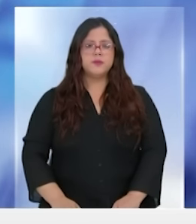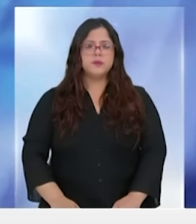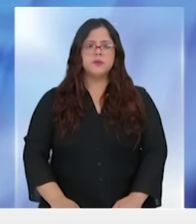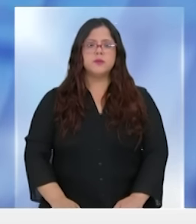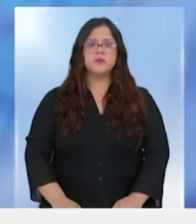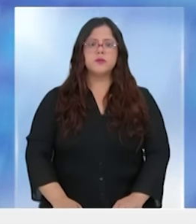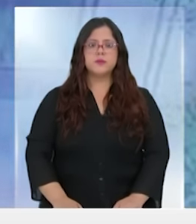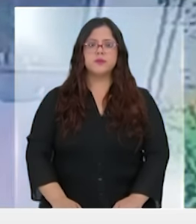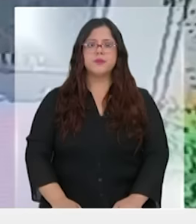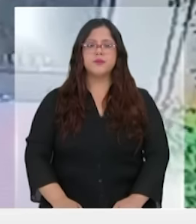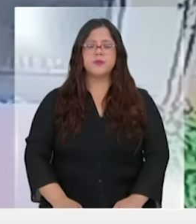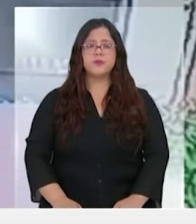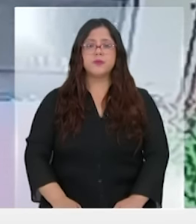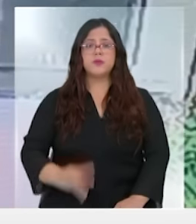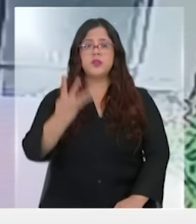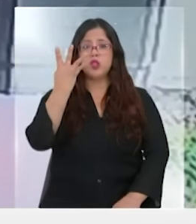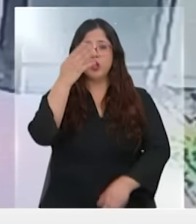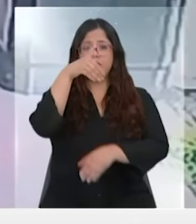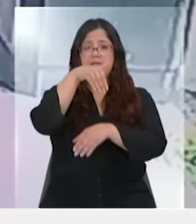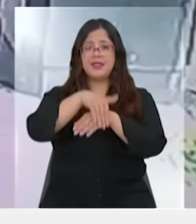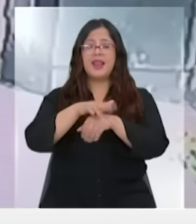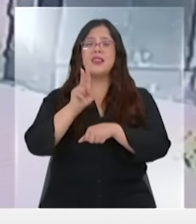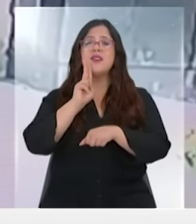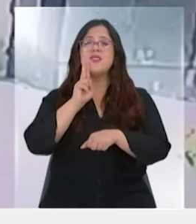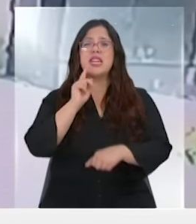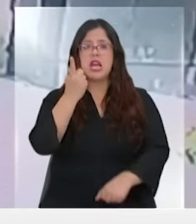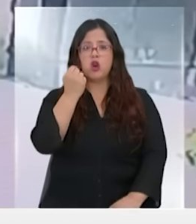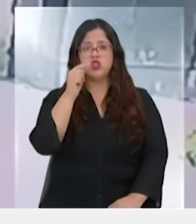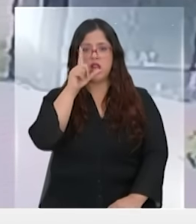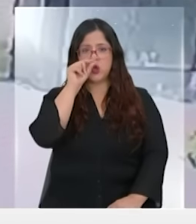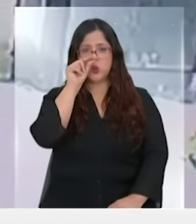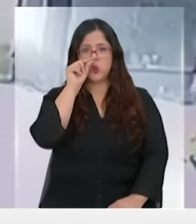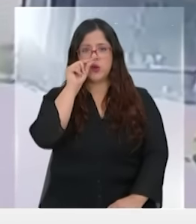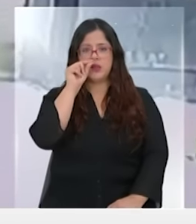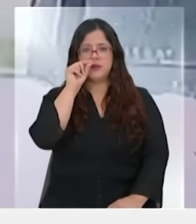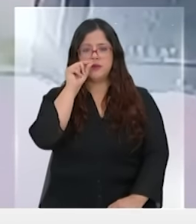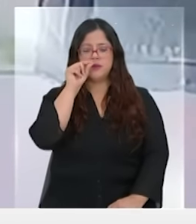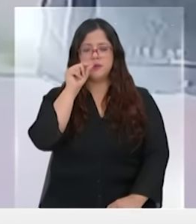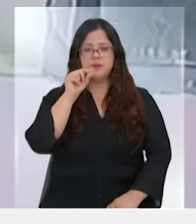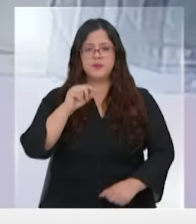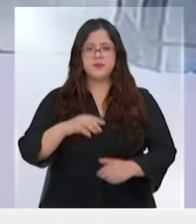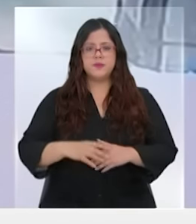Son pasadas las 16 horas del viernes 11 de octubre.